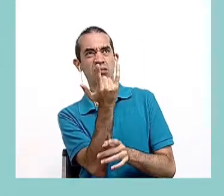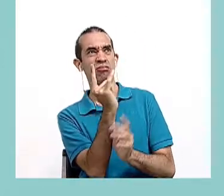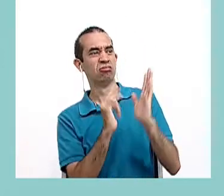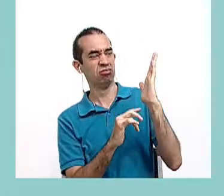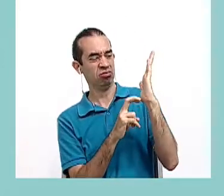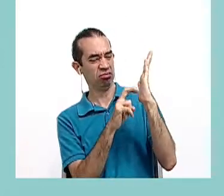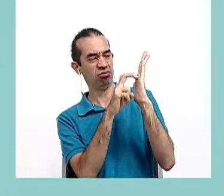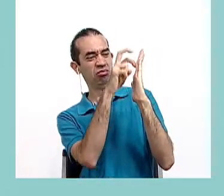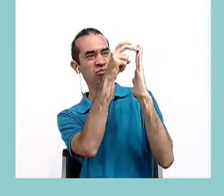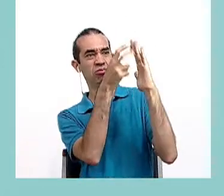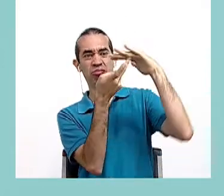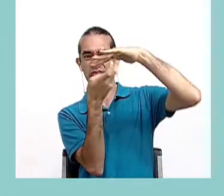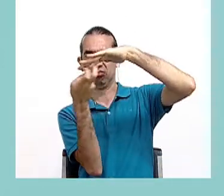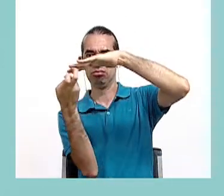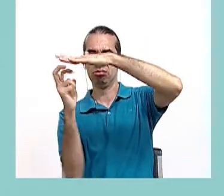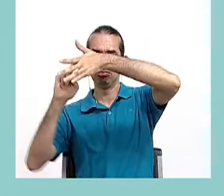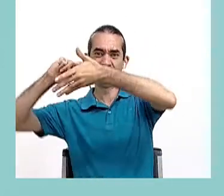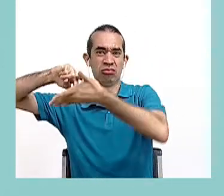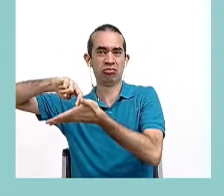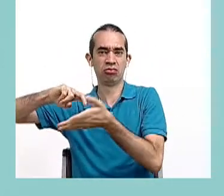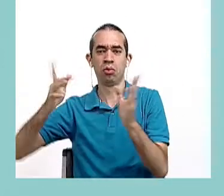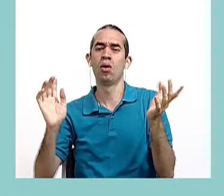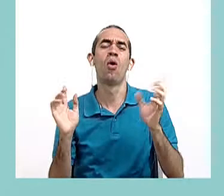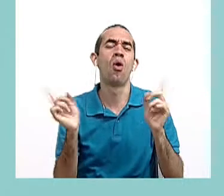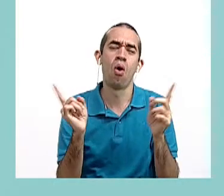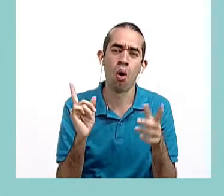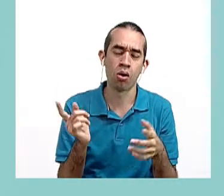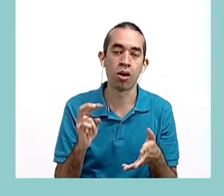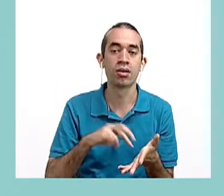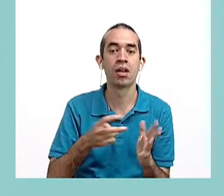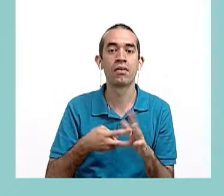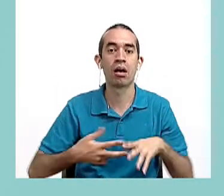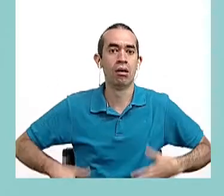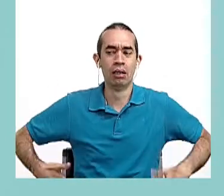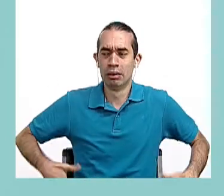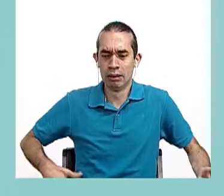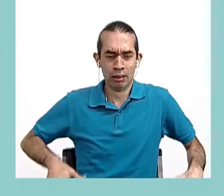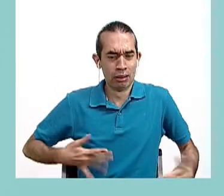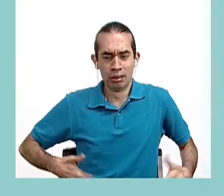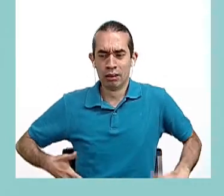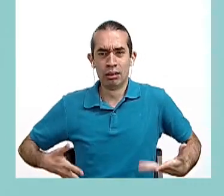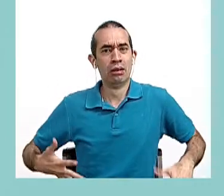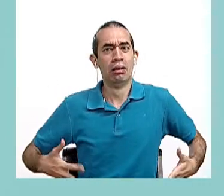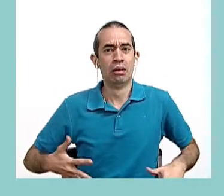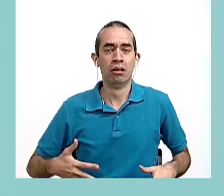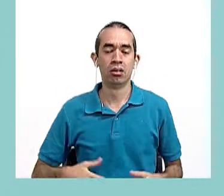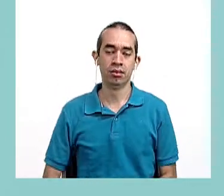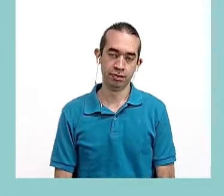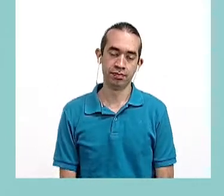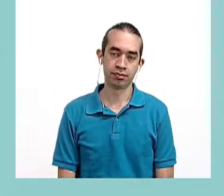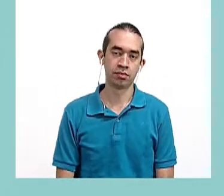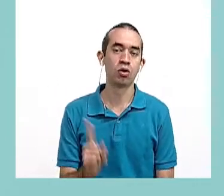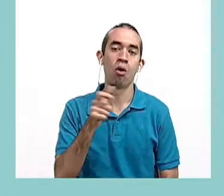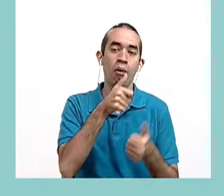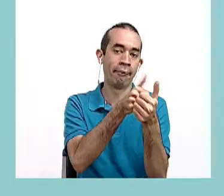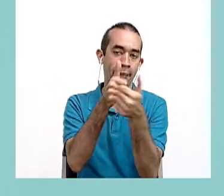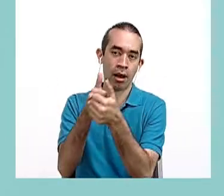esa expresión es para decir que está tan nervioso, tan inquieto, que quiere caminar por las paredes. Evidentemente no es